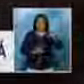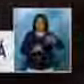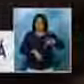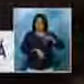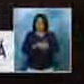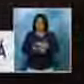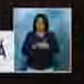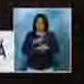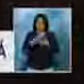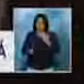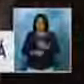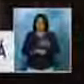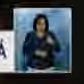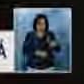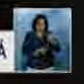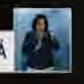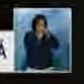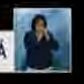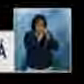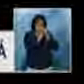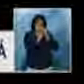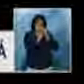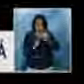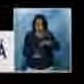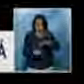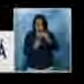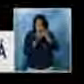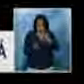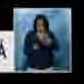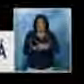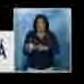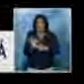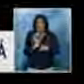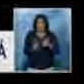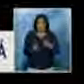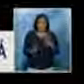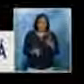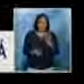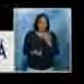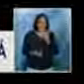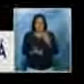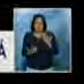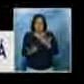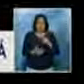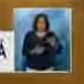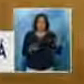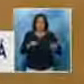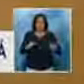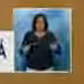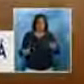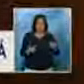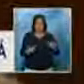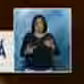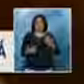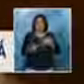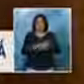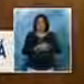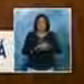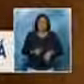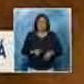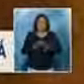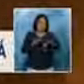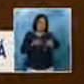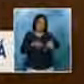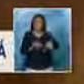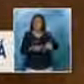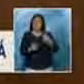capturados. Estas imágenes exclusivas nos muestran los momentos de tensión que se vivieron durante el fuego cruzado en el spa Luana de la